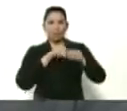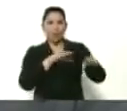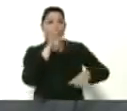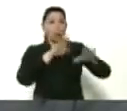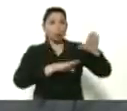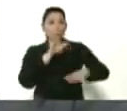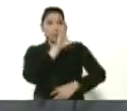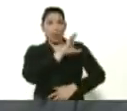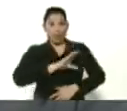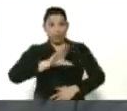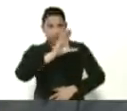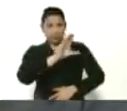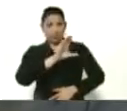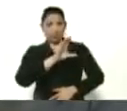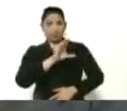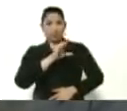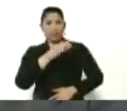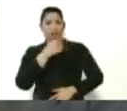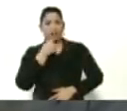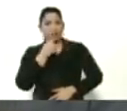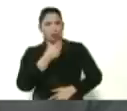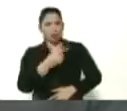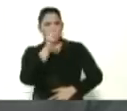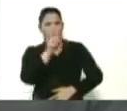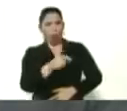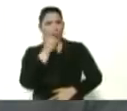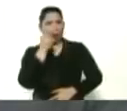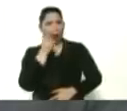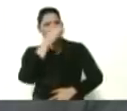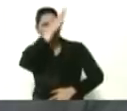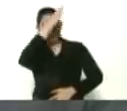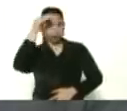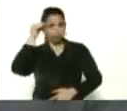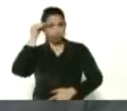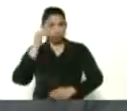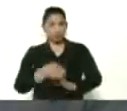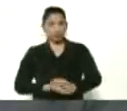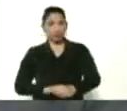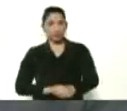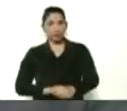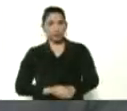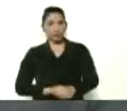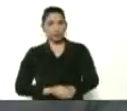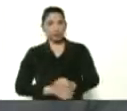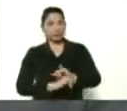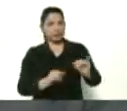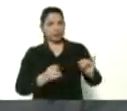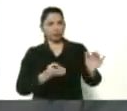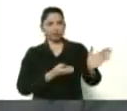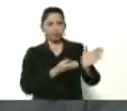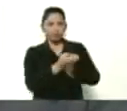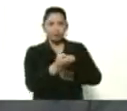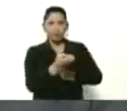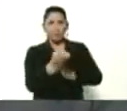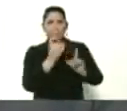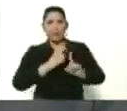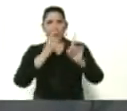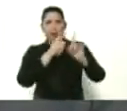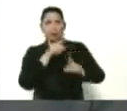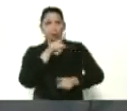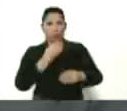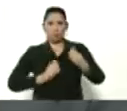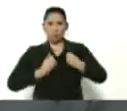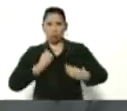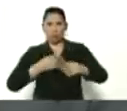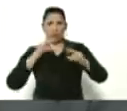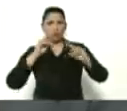digo porque Tedros Adhanom le dijo en su momento a Donald Trump, yo creo que es una frase que queda ya para la eternidad, le dijo, usted está preocupado por el